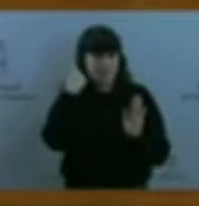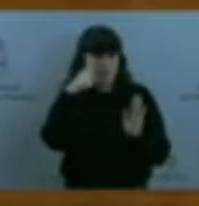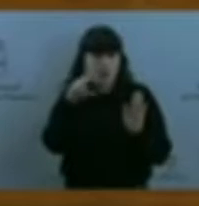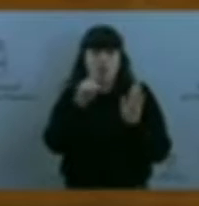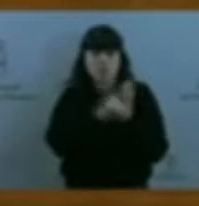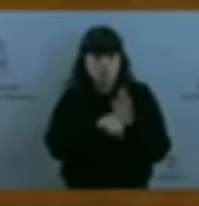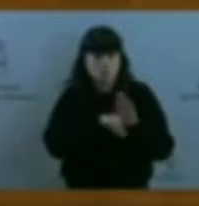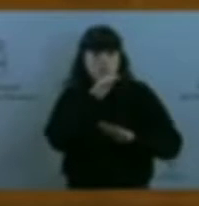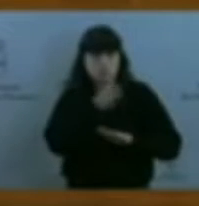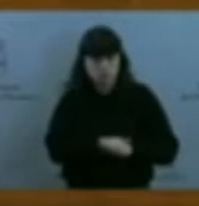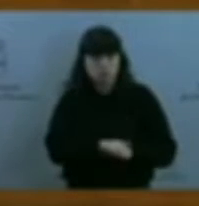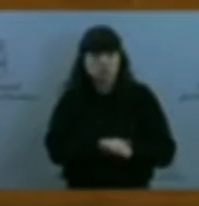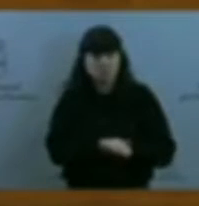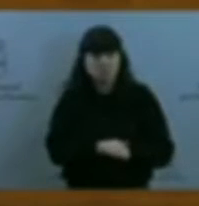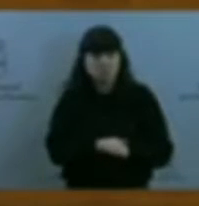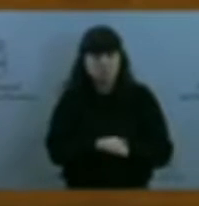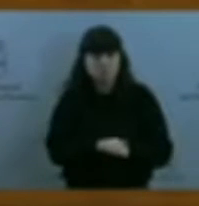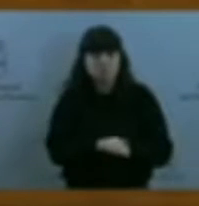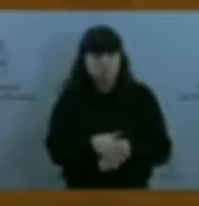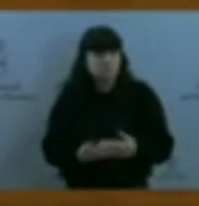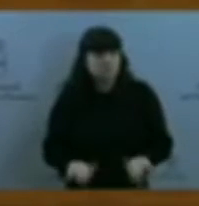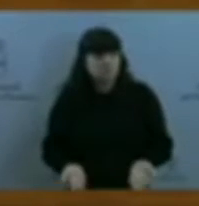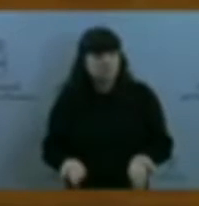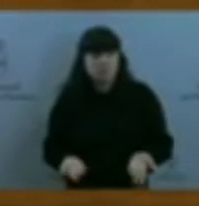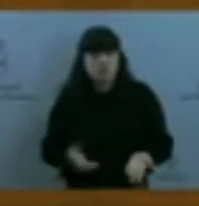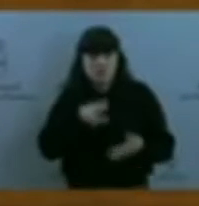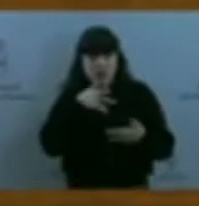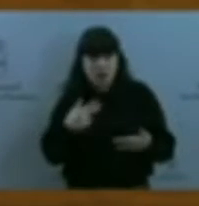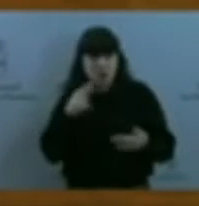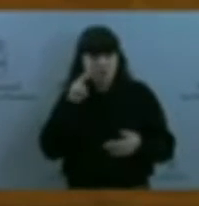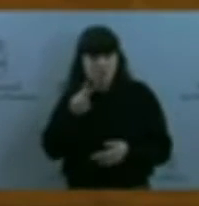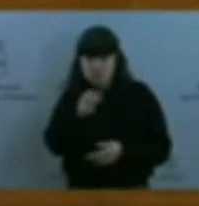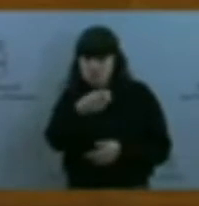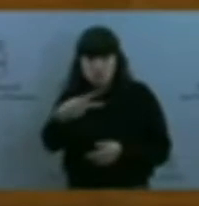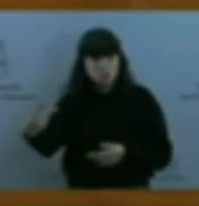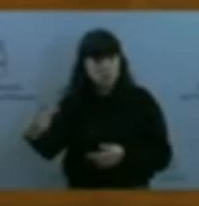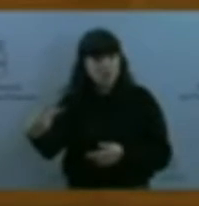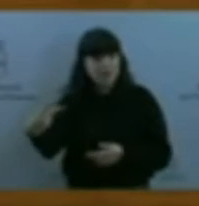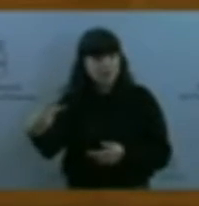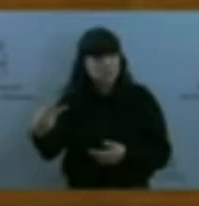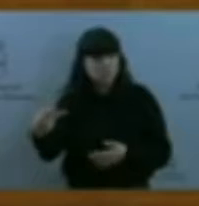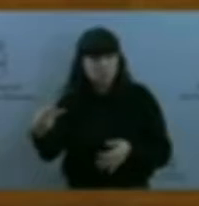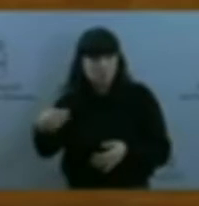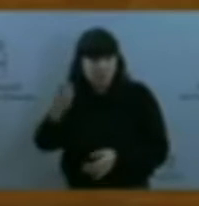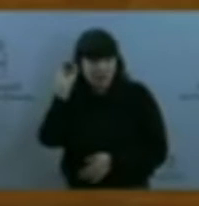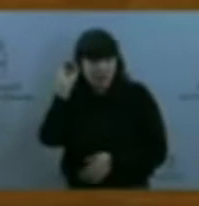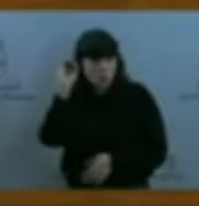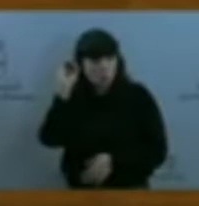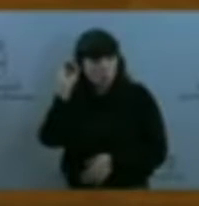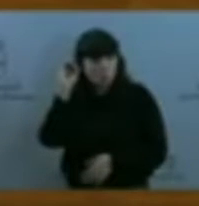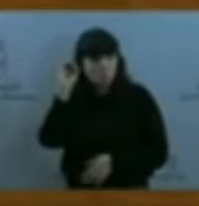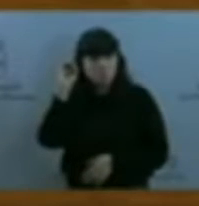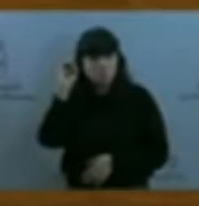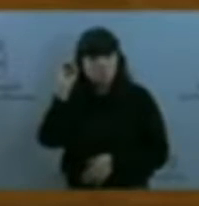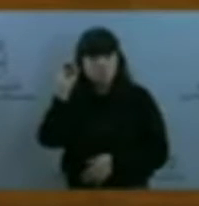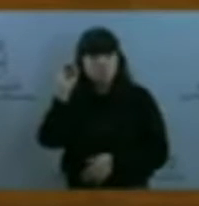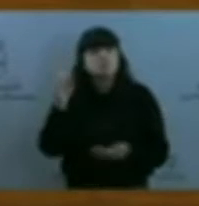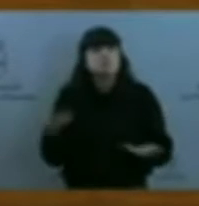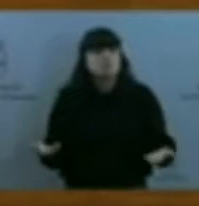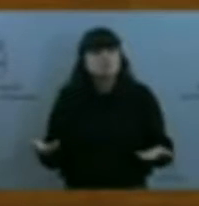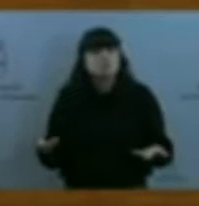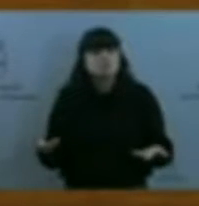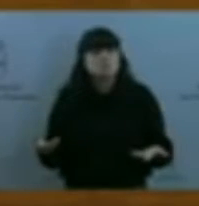viendo estos efectos nulos que han tenido sobre la gestión de las listas de espera, ¿por qué ese empeño